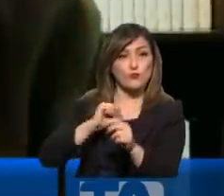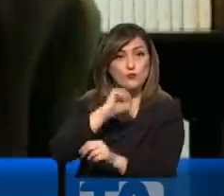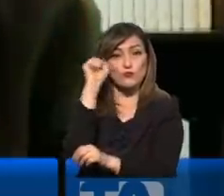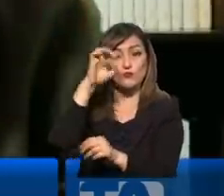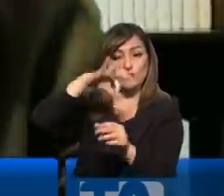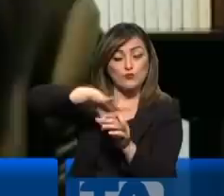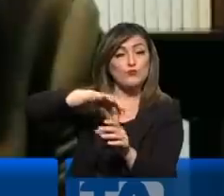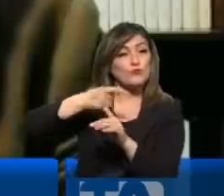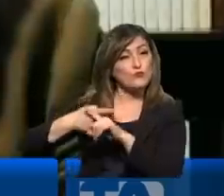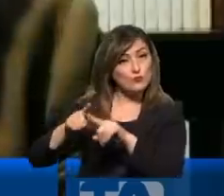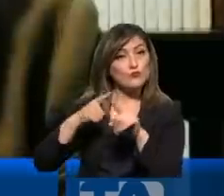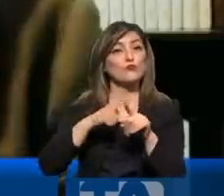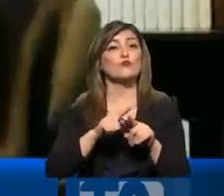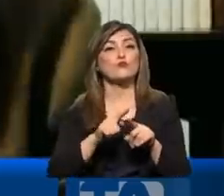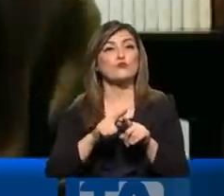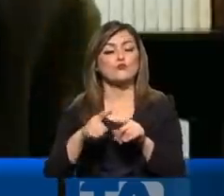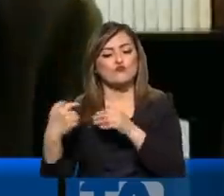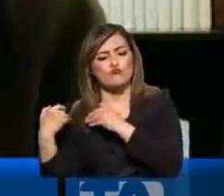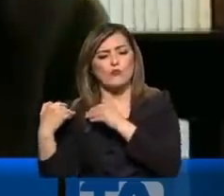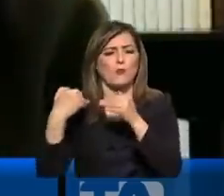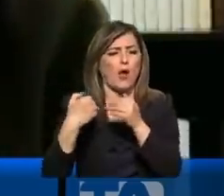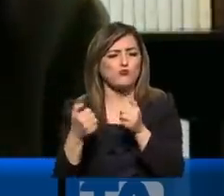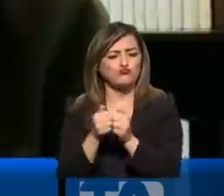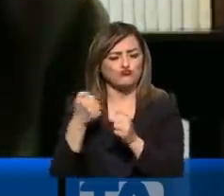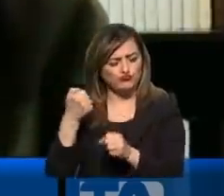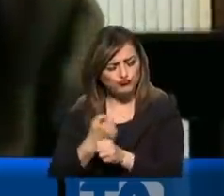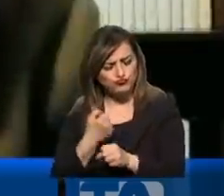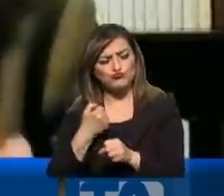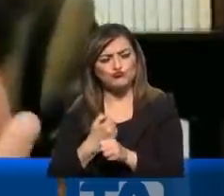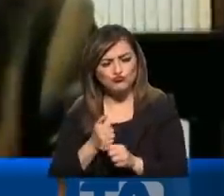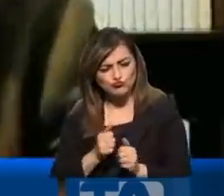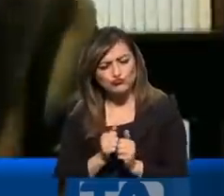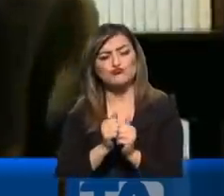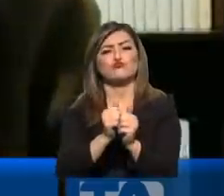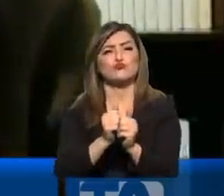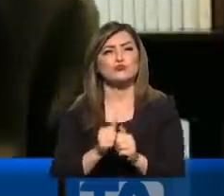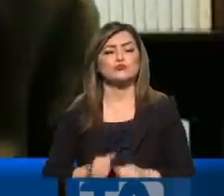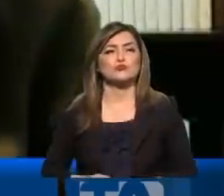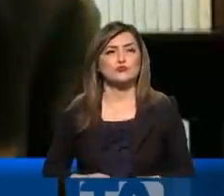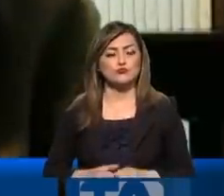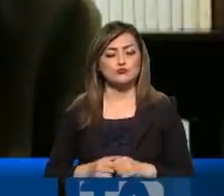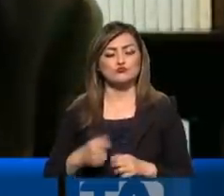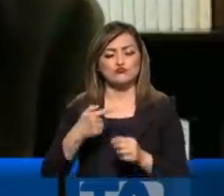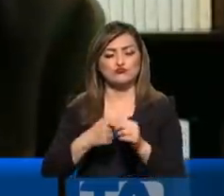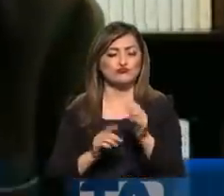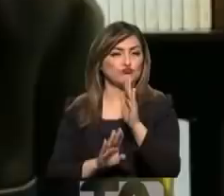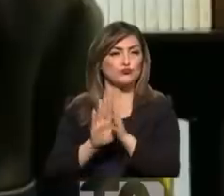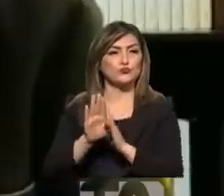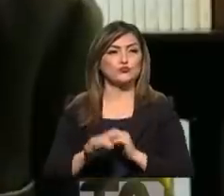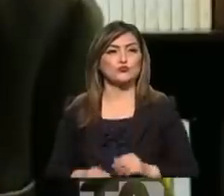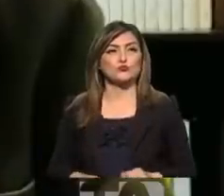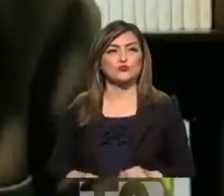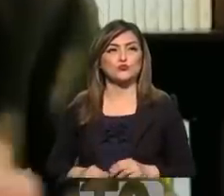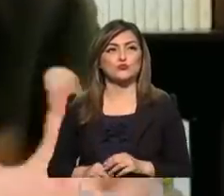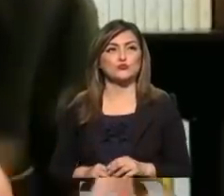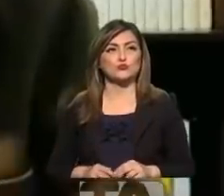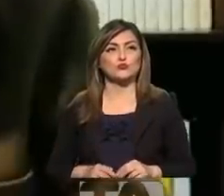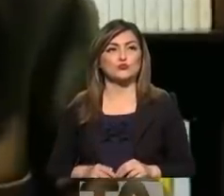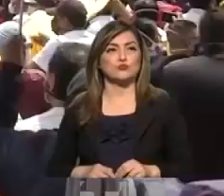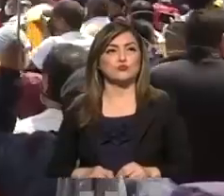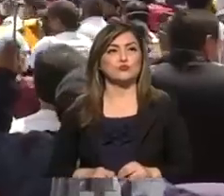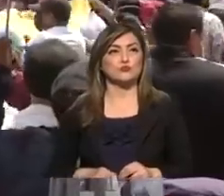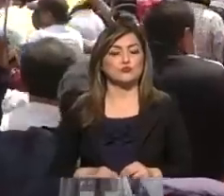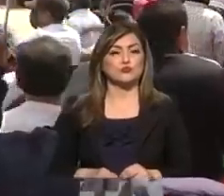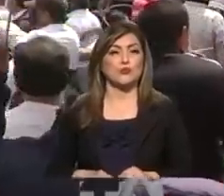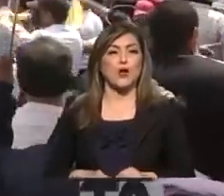diferentes dignidades, tenemos que arrimar el hombro, poner nuestro granito de arena y hacer una gran minga por Quito para sacarlo adelante de esta grave crisis en la que nos